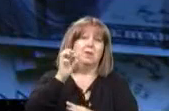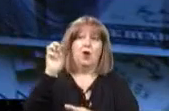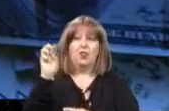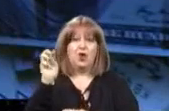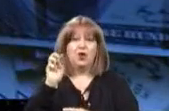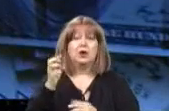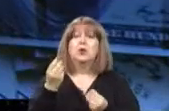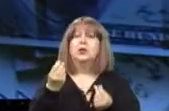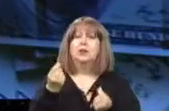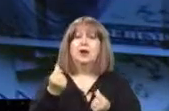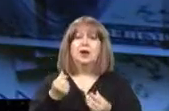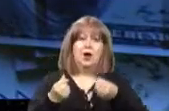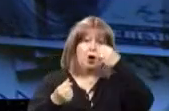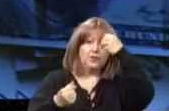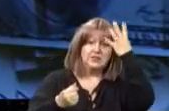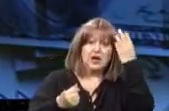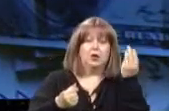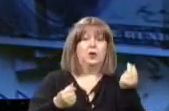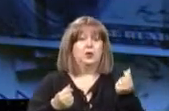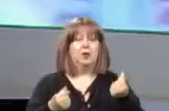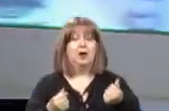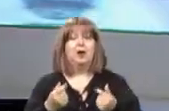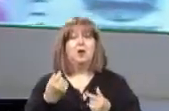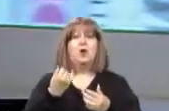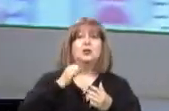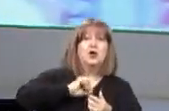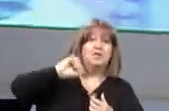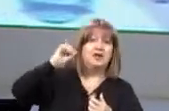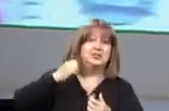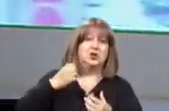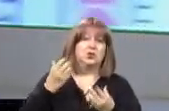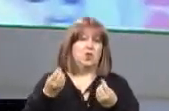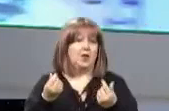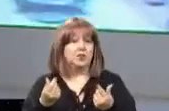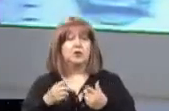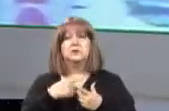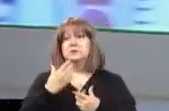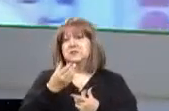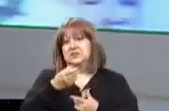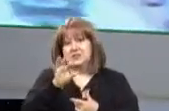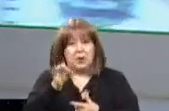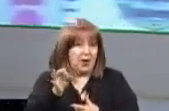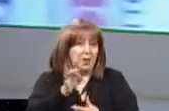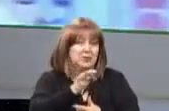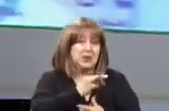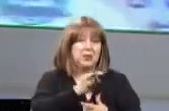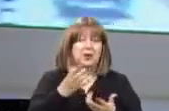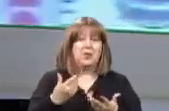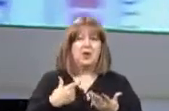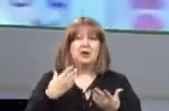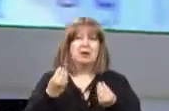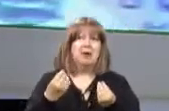encuesta y la mayoría de las personas sabe cuánto está el dólar. Cuánto está la tasa de inflación, ¿bien? Uh-huh. Y más o menos... ¿Qué está pasando en el